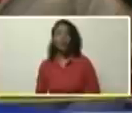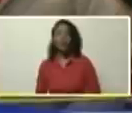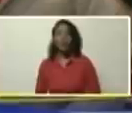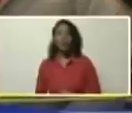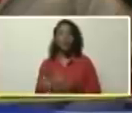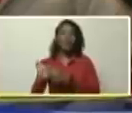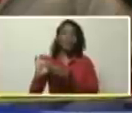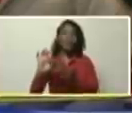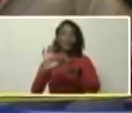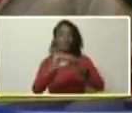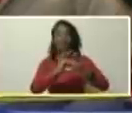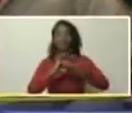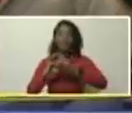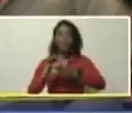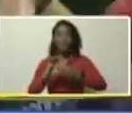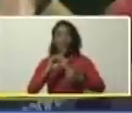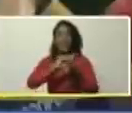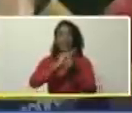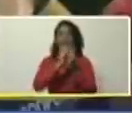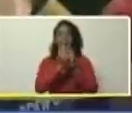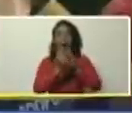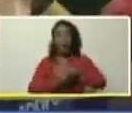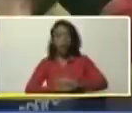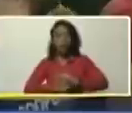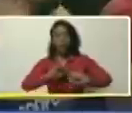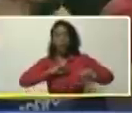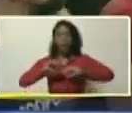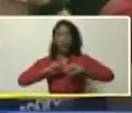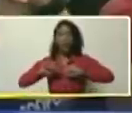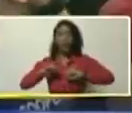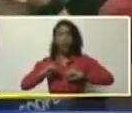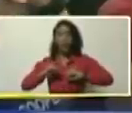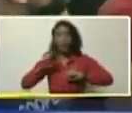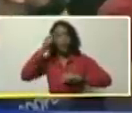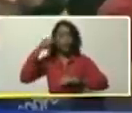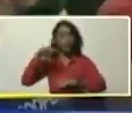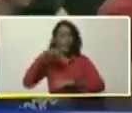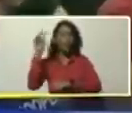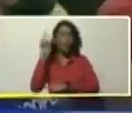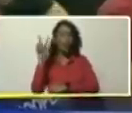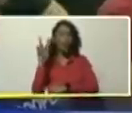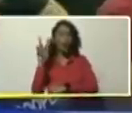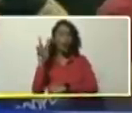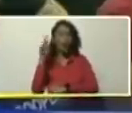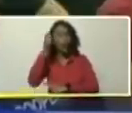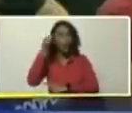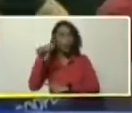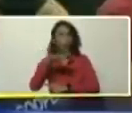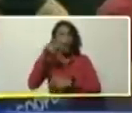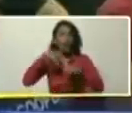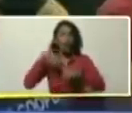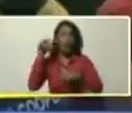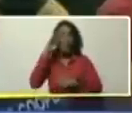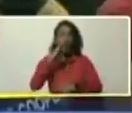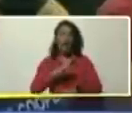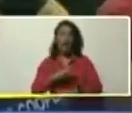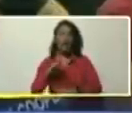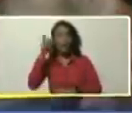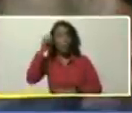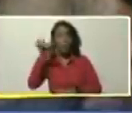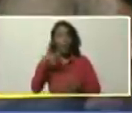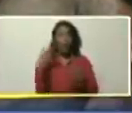unión, de cambios y de acción para el pueblo de Barinas, desde el pueblo de Barinas y con el pueblo de